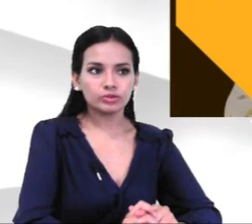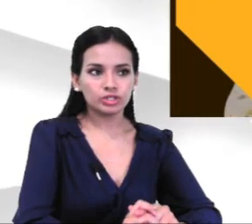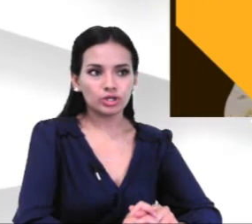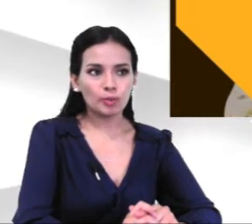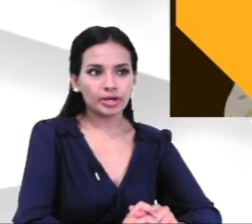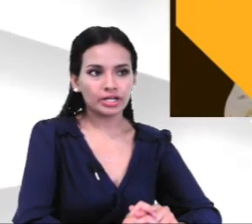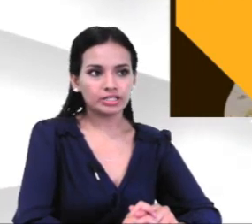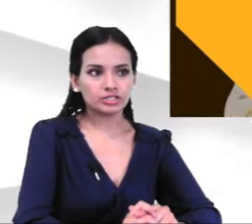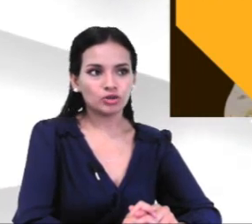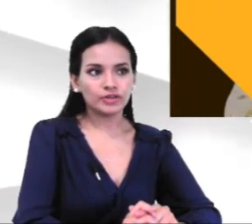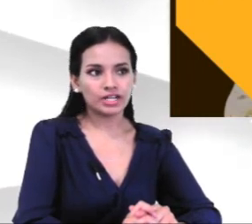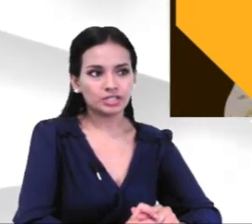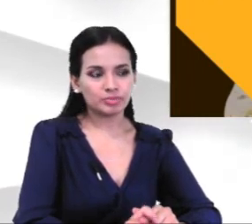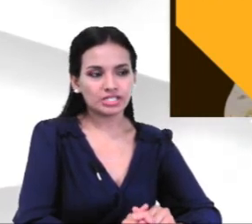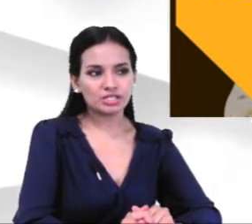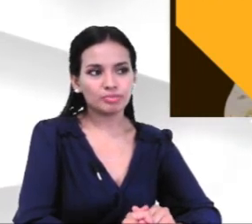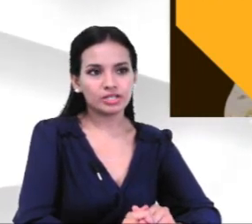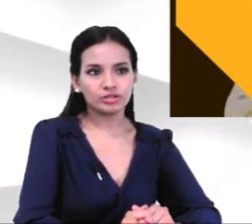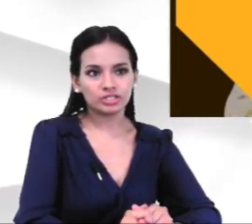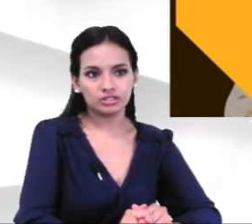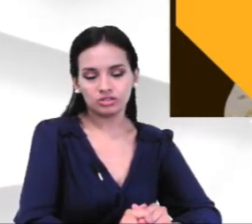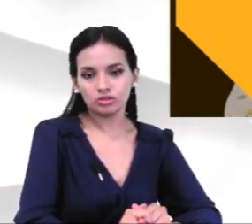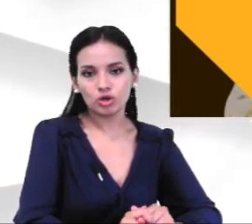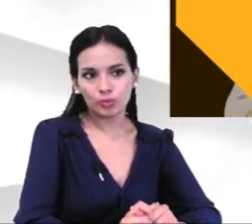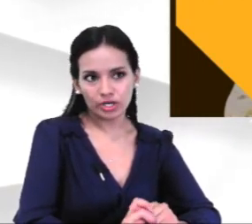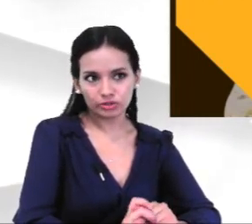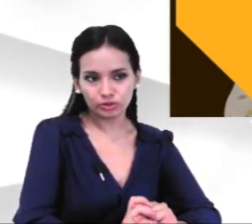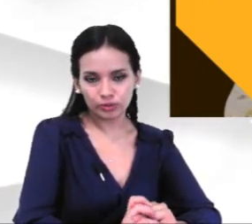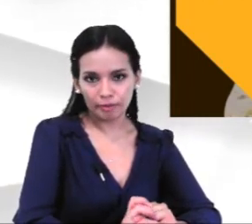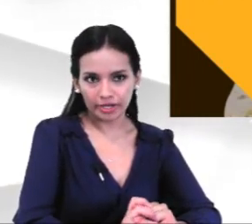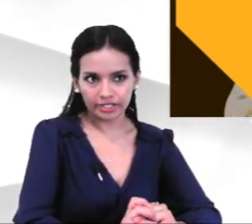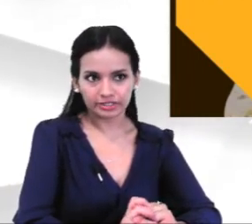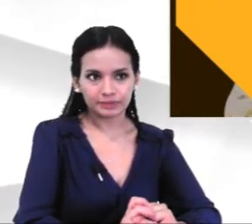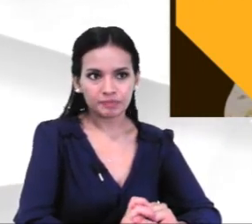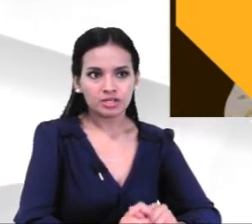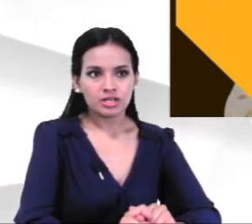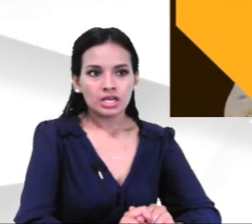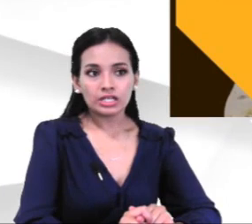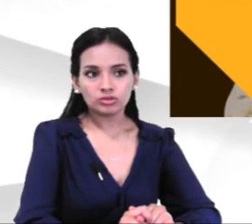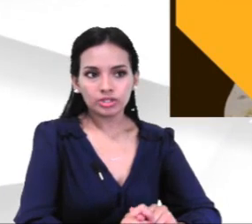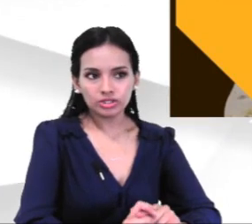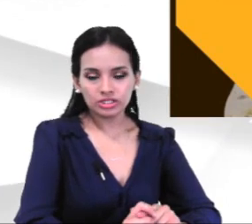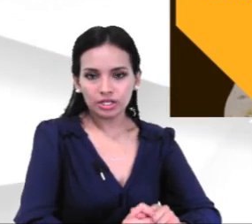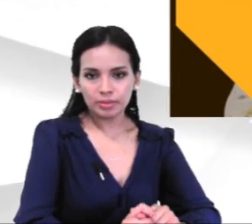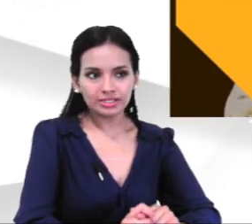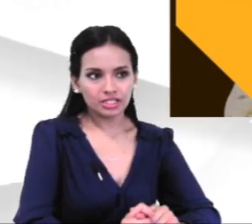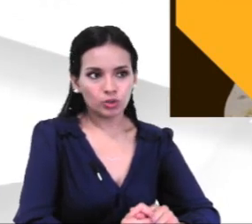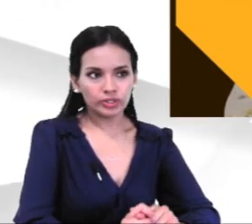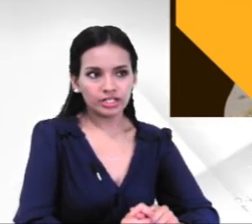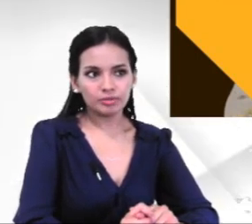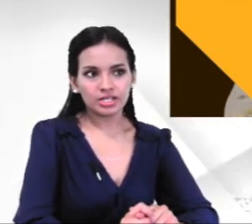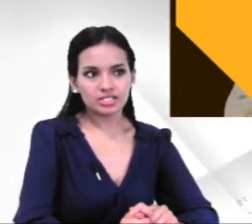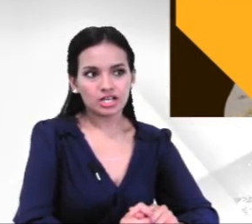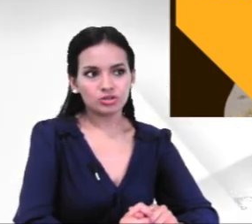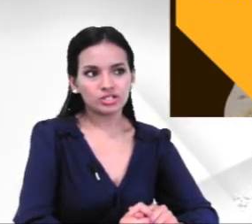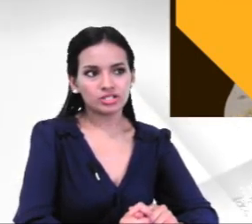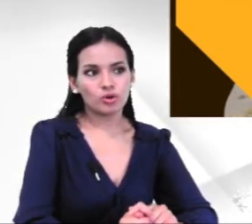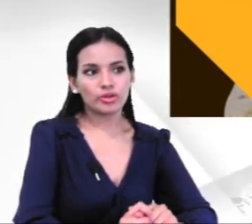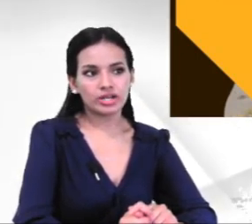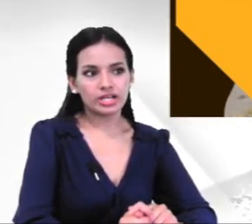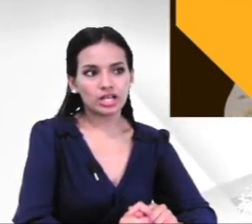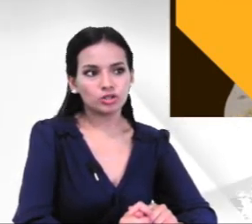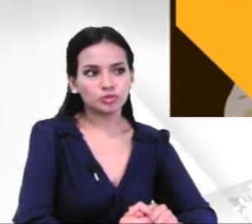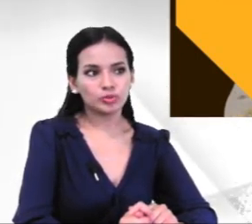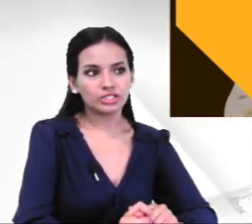hábitat único para el desove de las especies en peligro de extinción como las tortugas marinas estos ecosistemas se encuentran amenazados